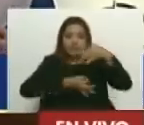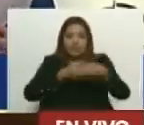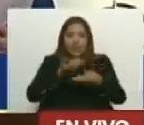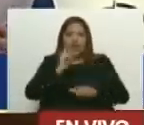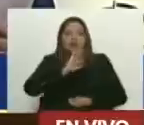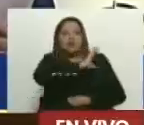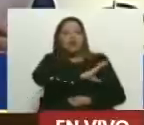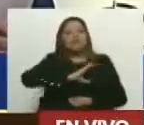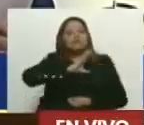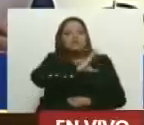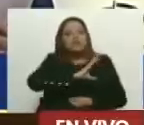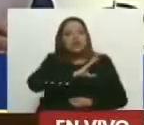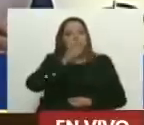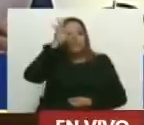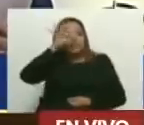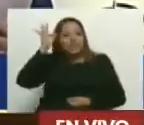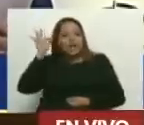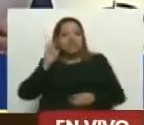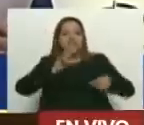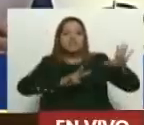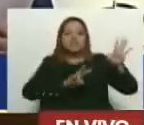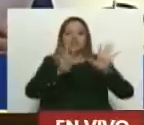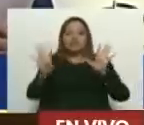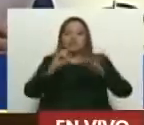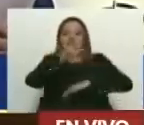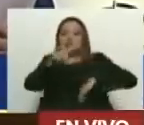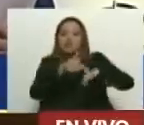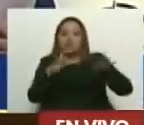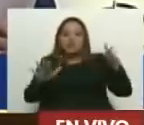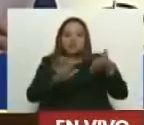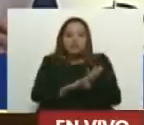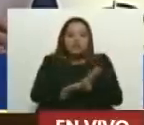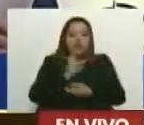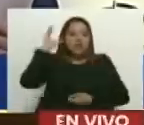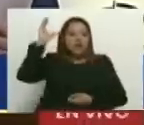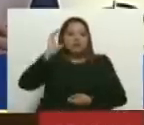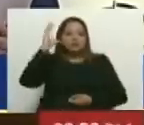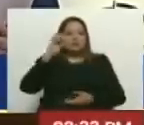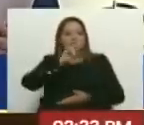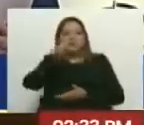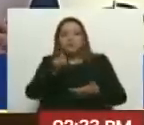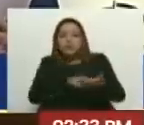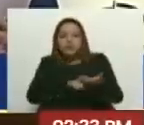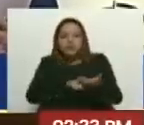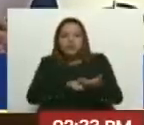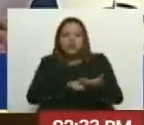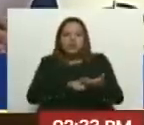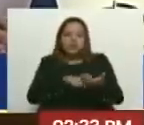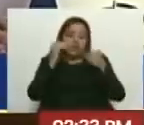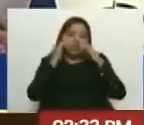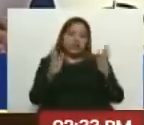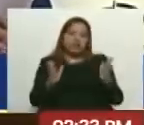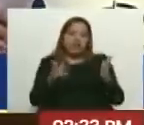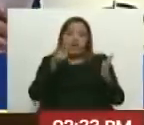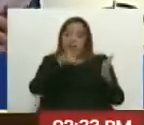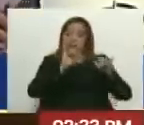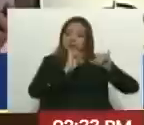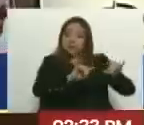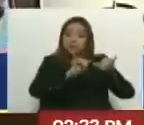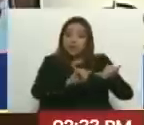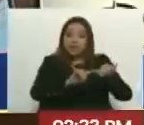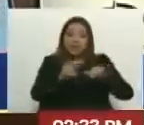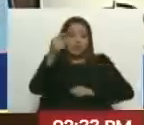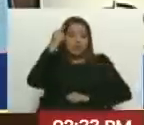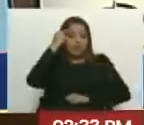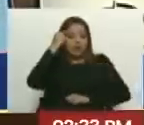comisionó a la Fiscalía 79 Nacional con competencia plena para que en esta misma